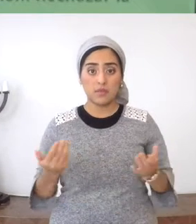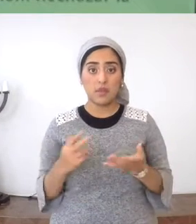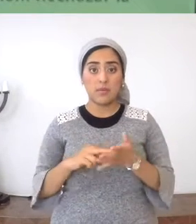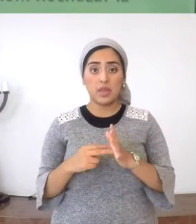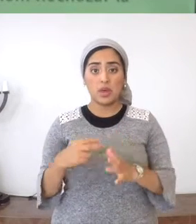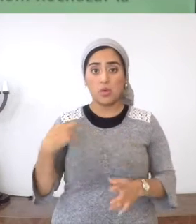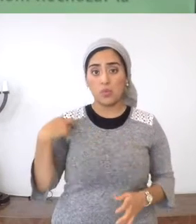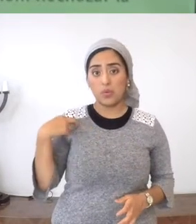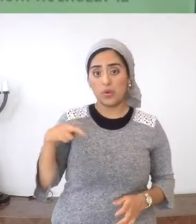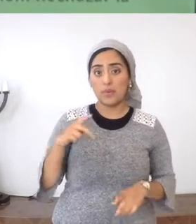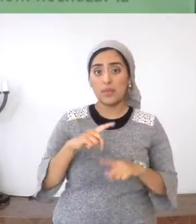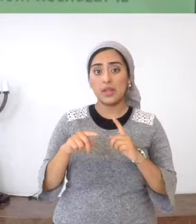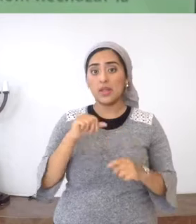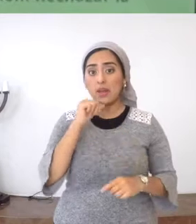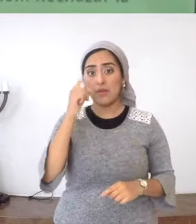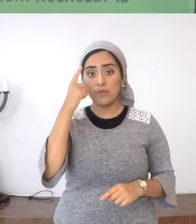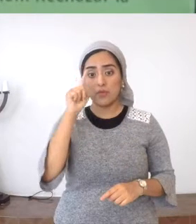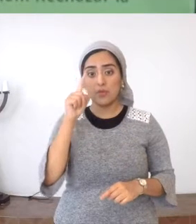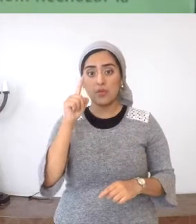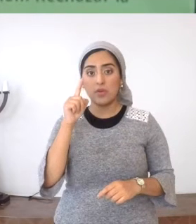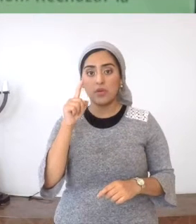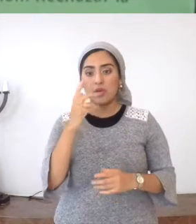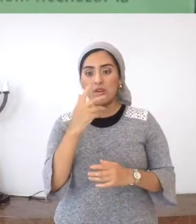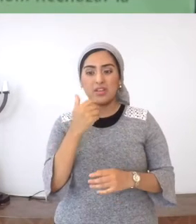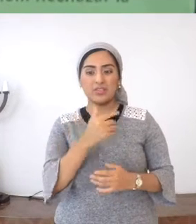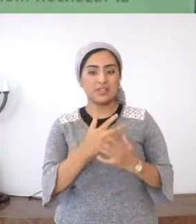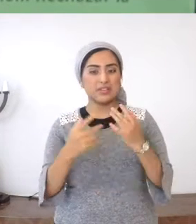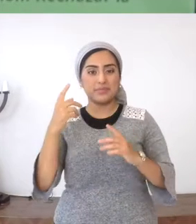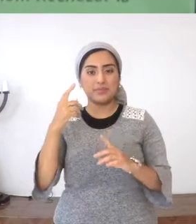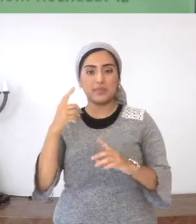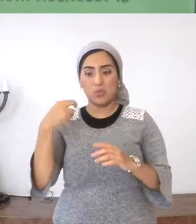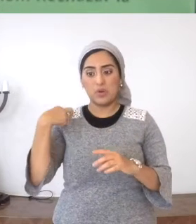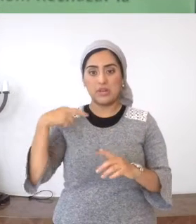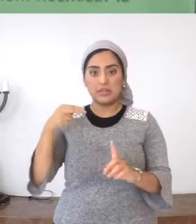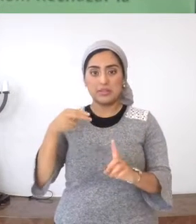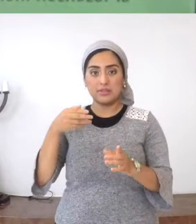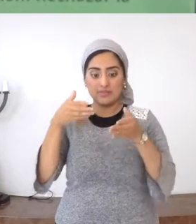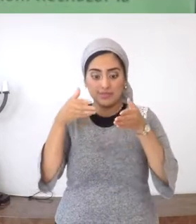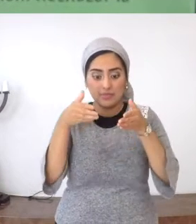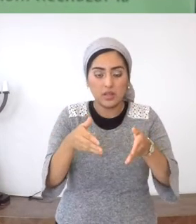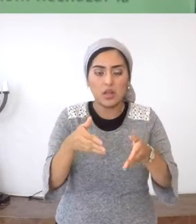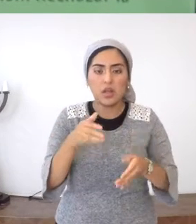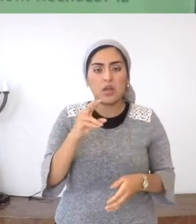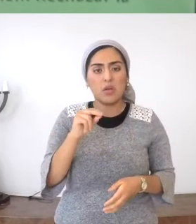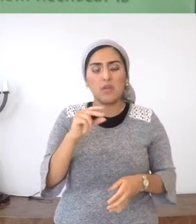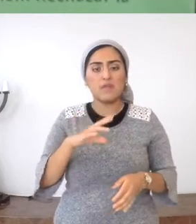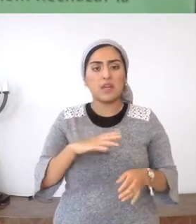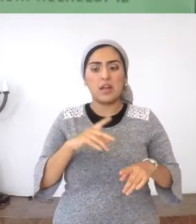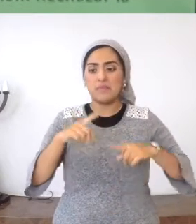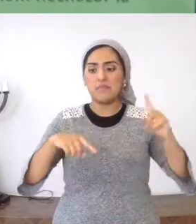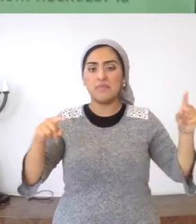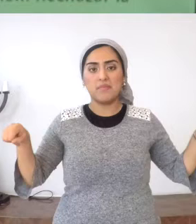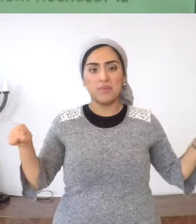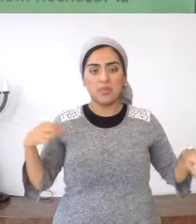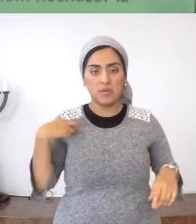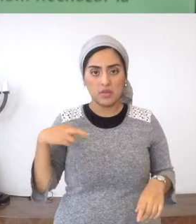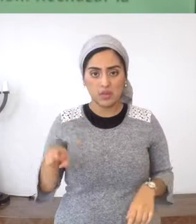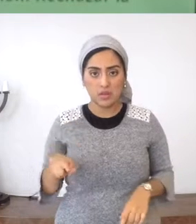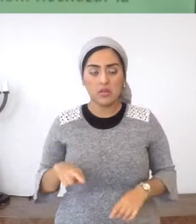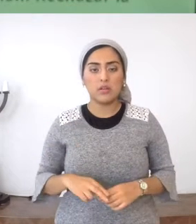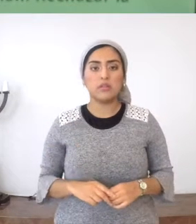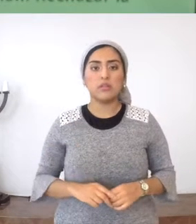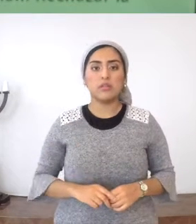Están Dice Este es un acto religioso Pero no para ninguna Religión específica Fíjense nada más Que Que